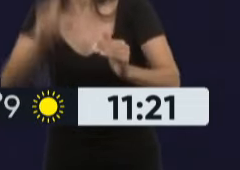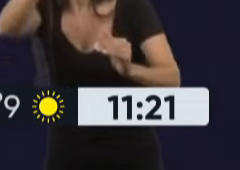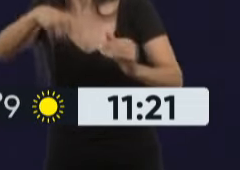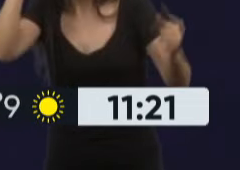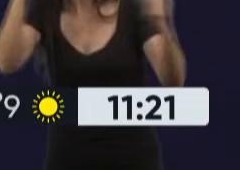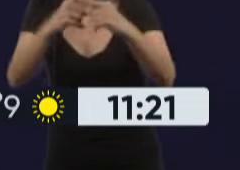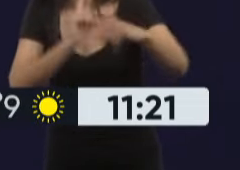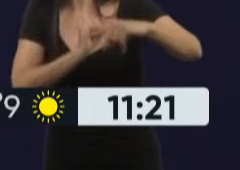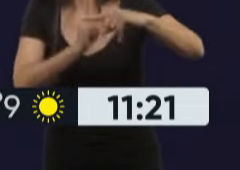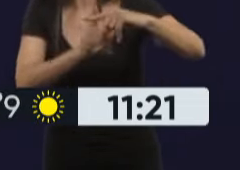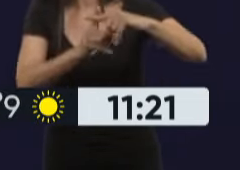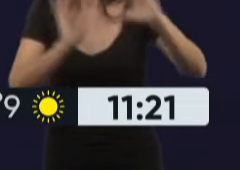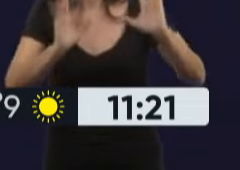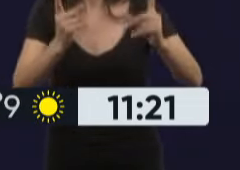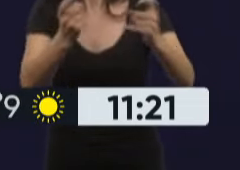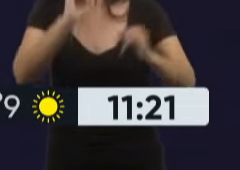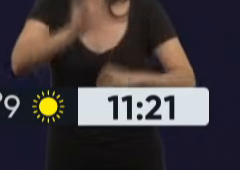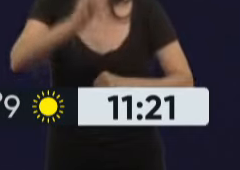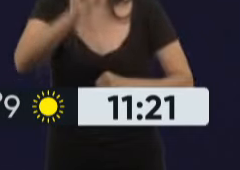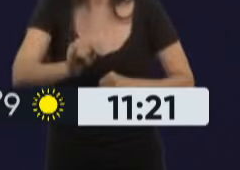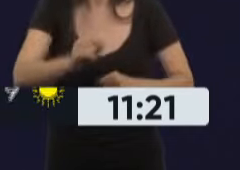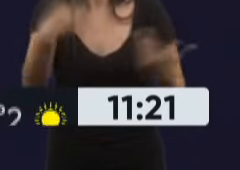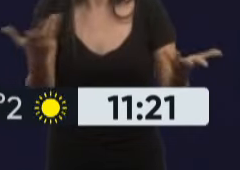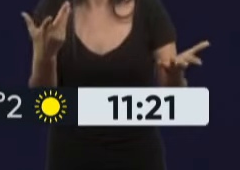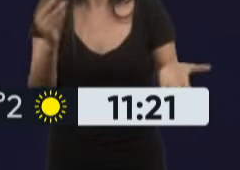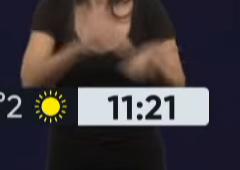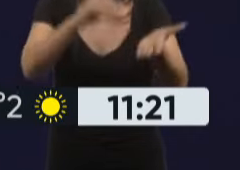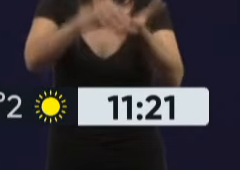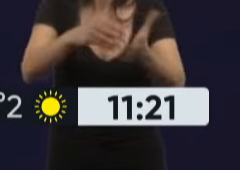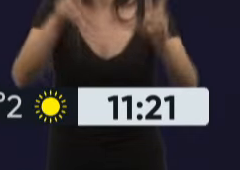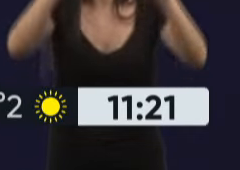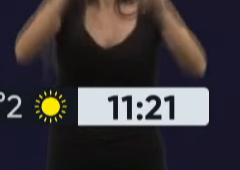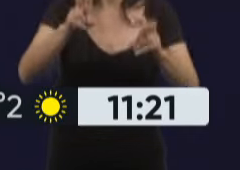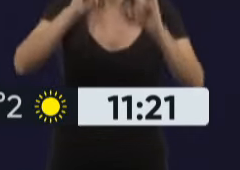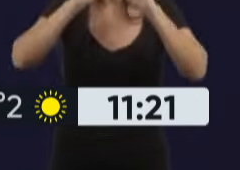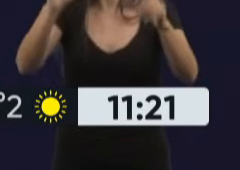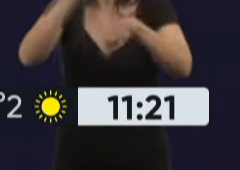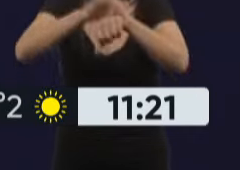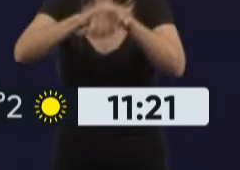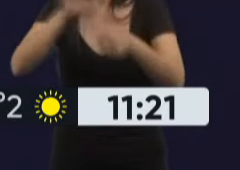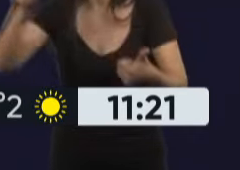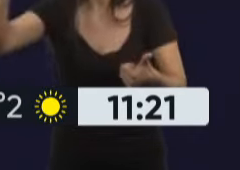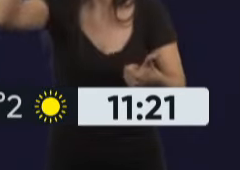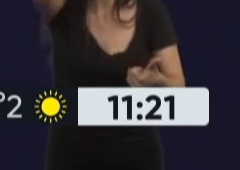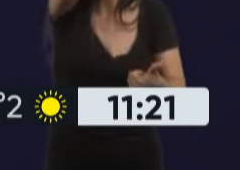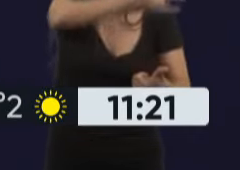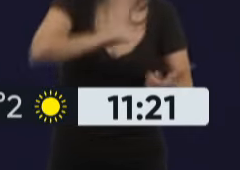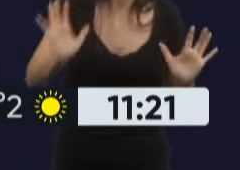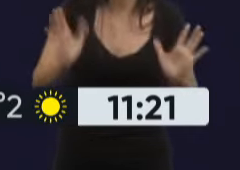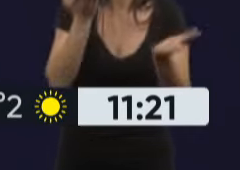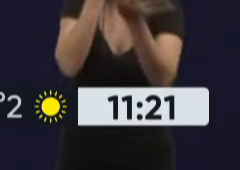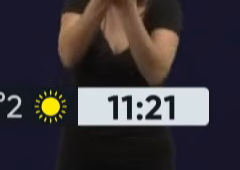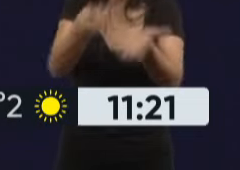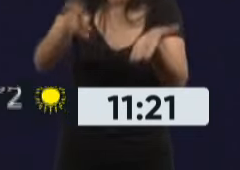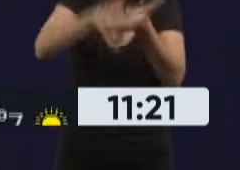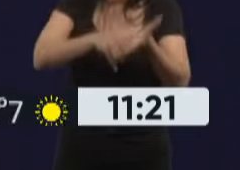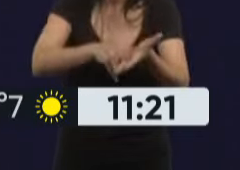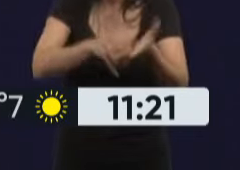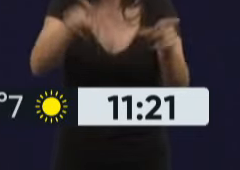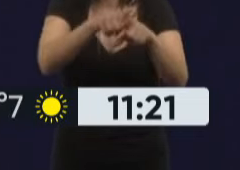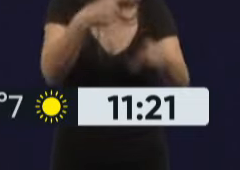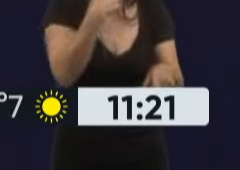demás que corre por cuentas de las provincias apelamos nuevamente como lo he dicho con tu